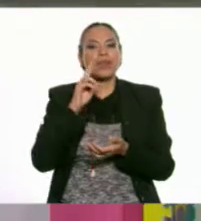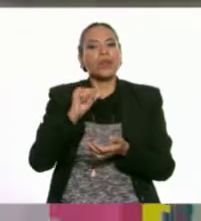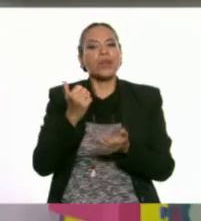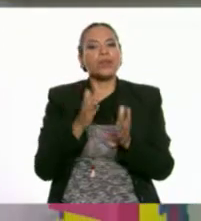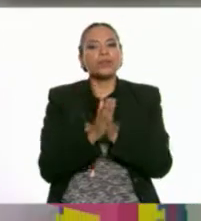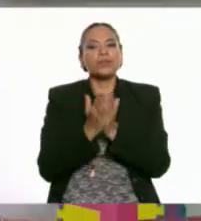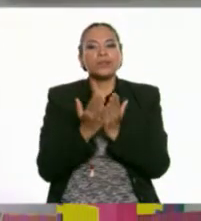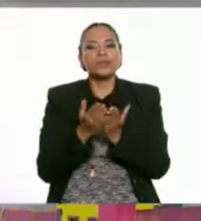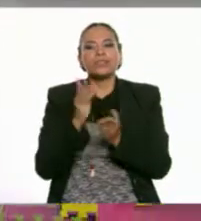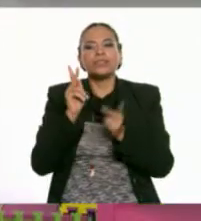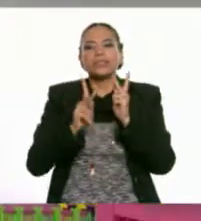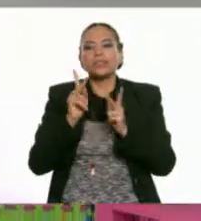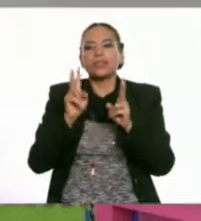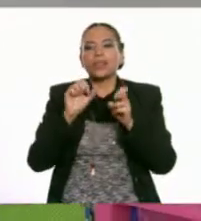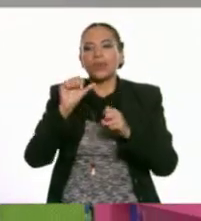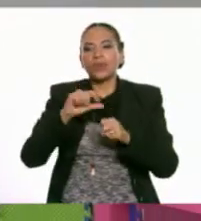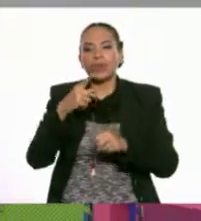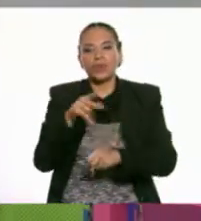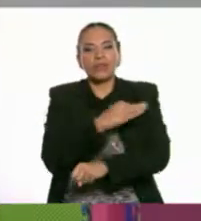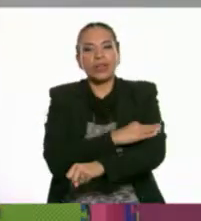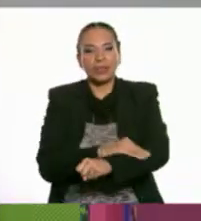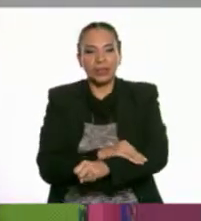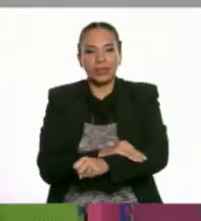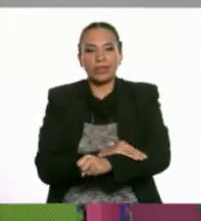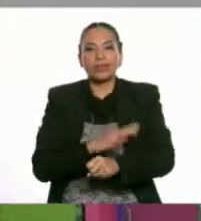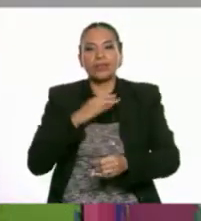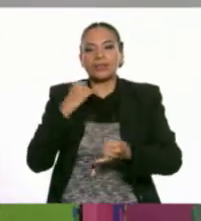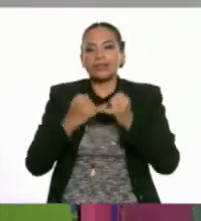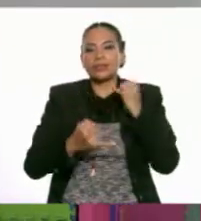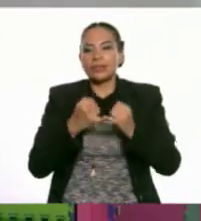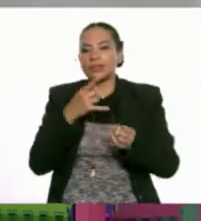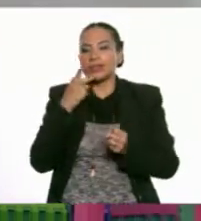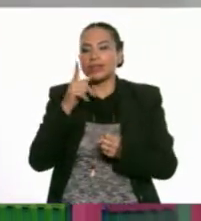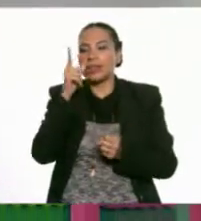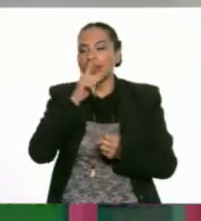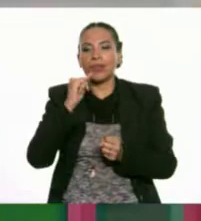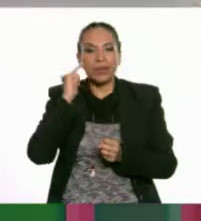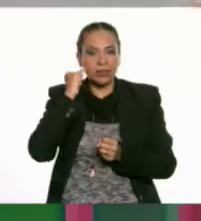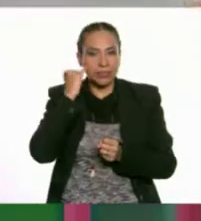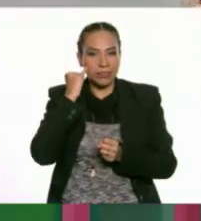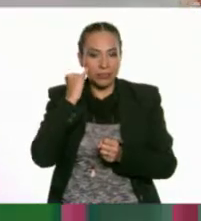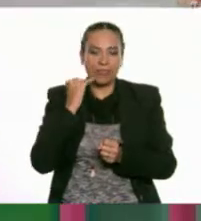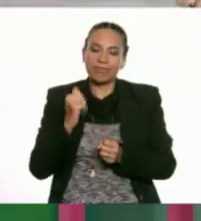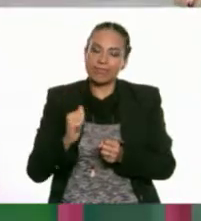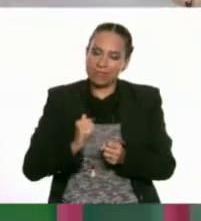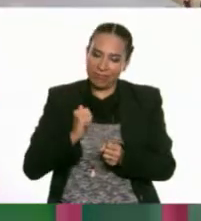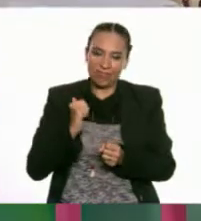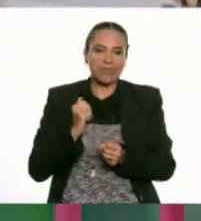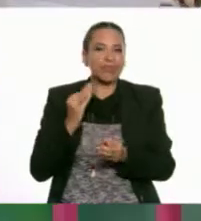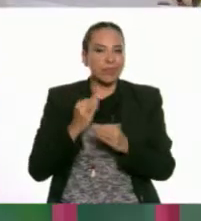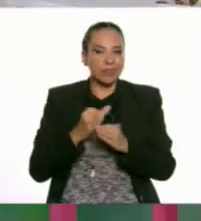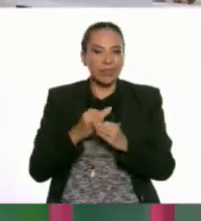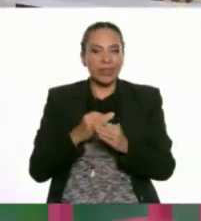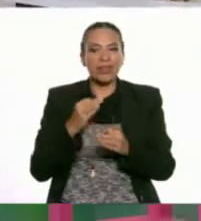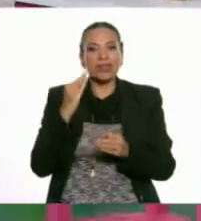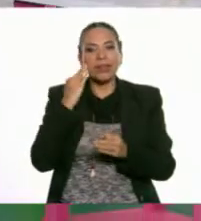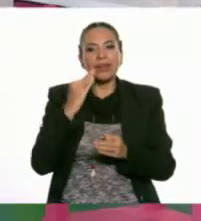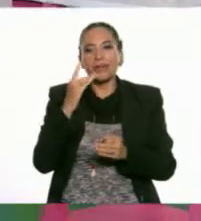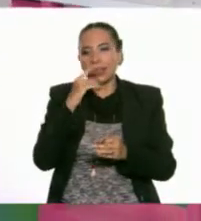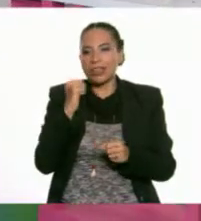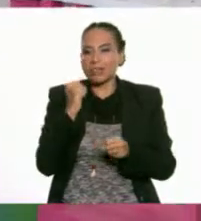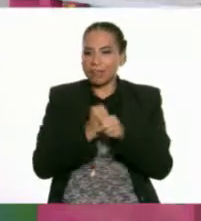otros libros y comenta el tema de hoy con tu familia. Si tienes la fortuna de hablar una lengua indígena, aprovecha también este momento